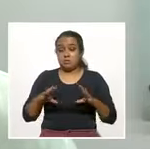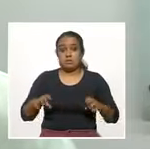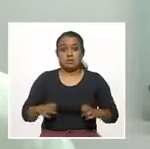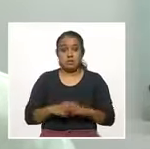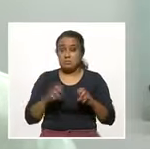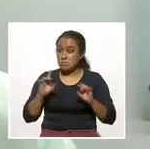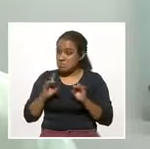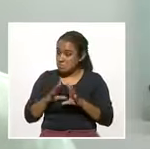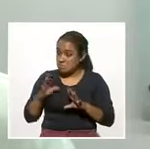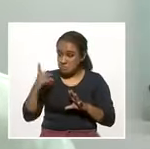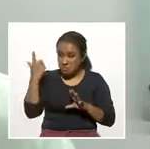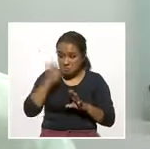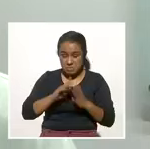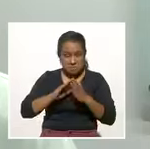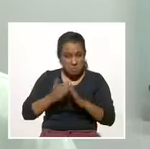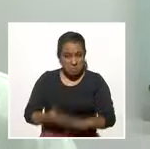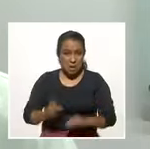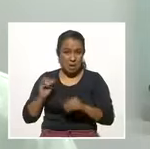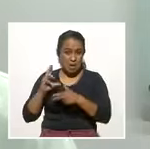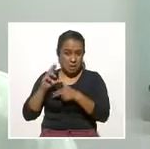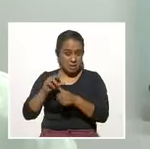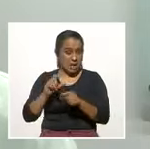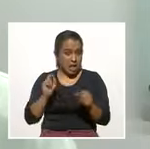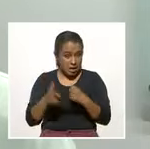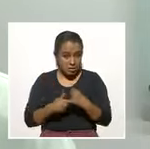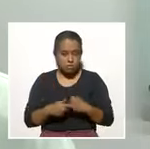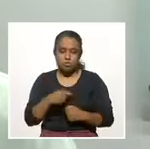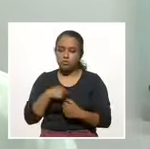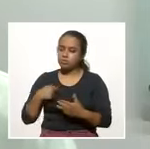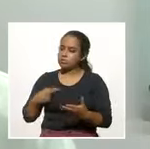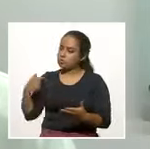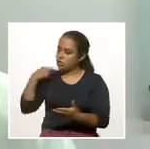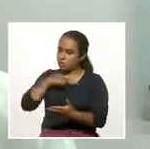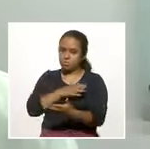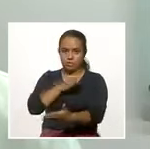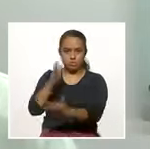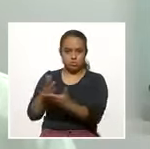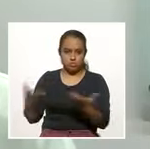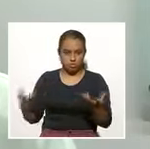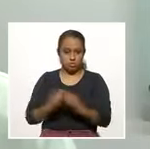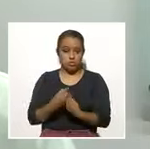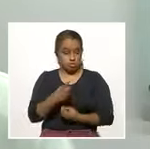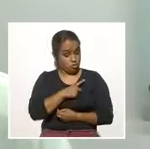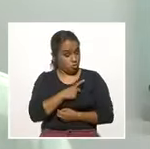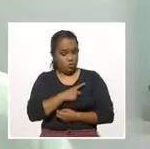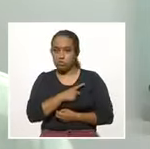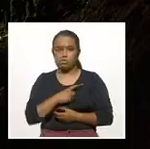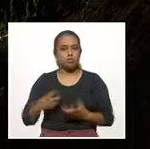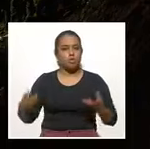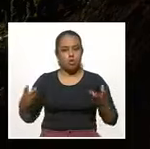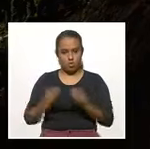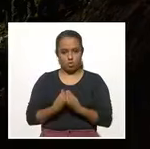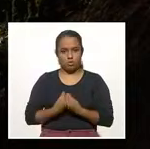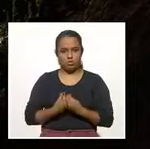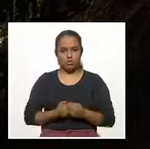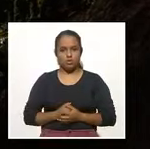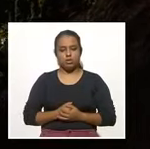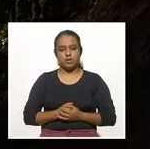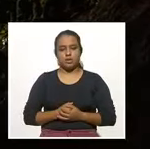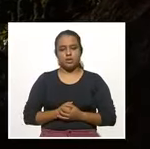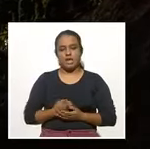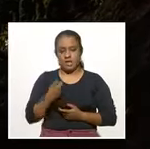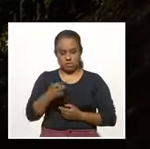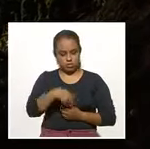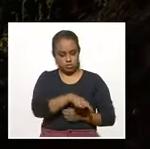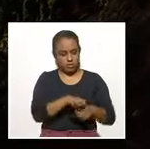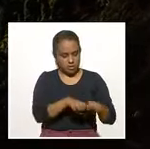una catástrofe, cuando hay un desastre, podemos intervenir en conjunto, no solo, sino intervenir en conjunto. Y ese es nuestro Go Team, es un